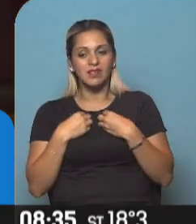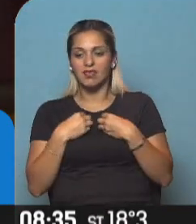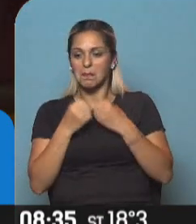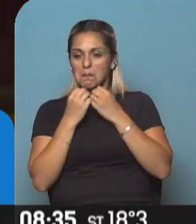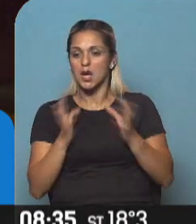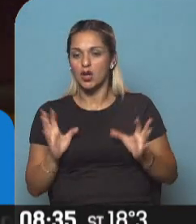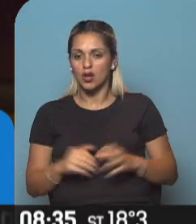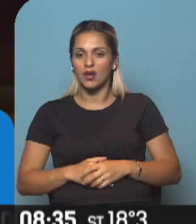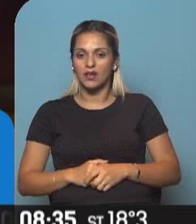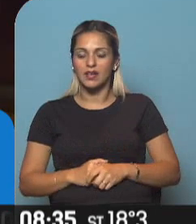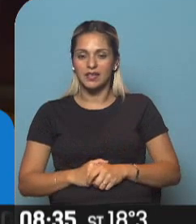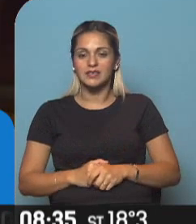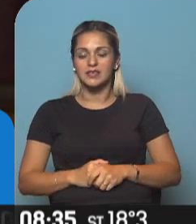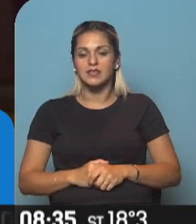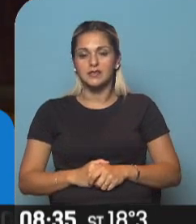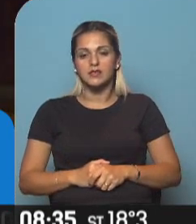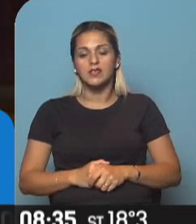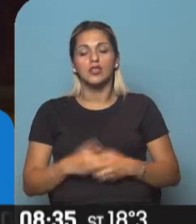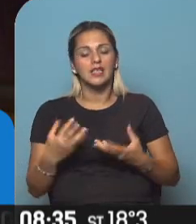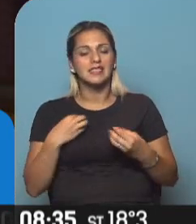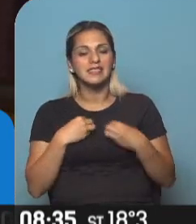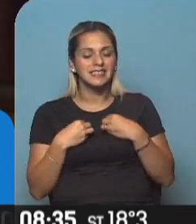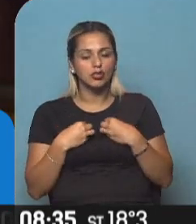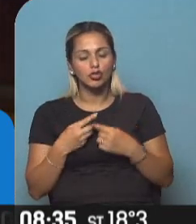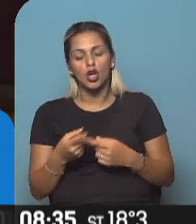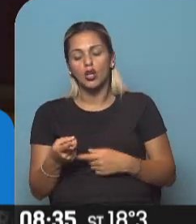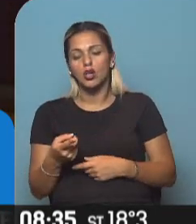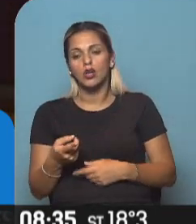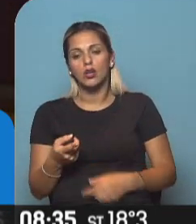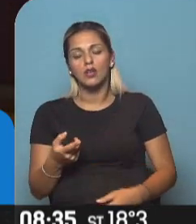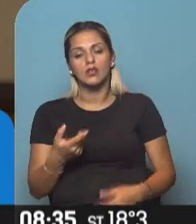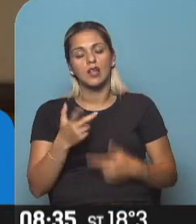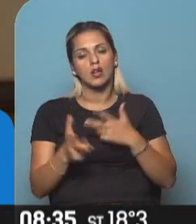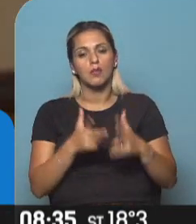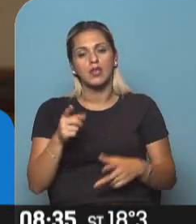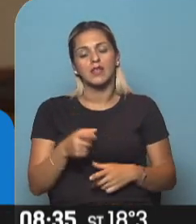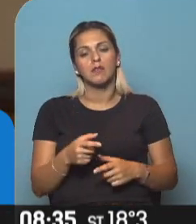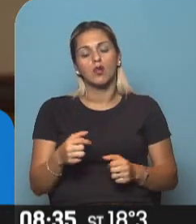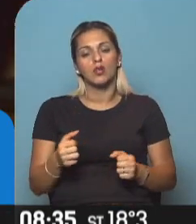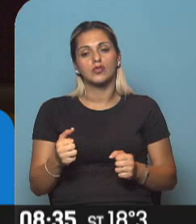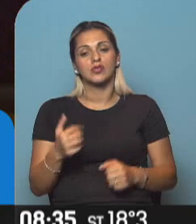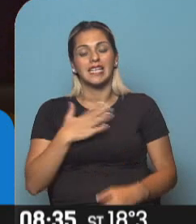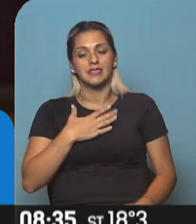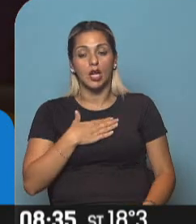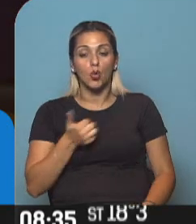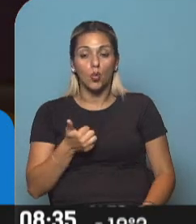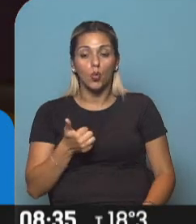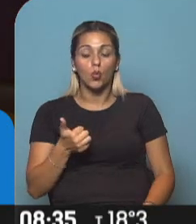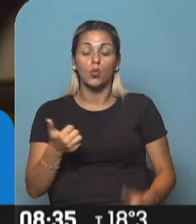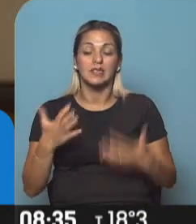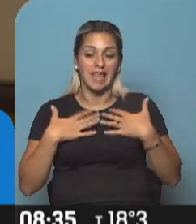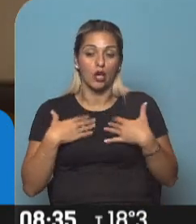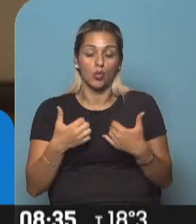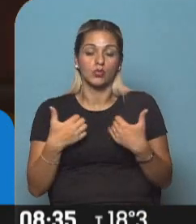y si un poco las endorfinas y toda esta sensación además de que como dijimos el impacto en salud en lo físico se